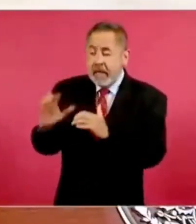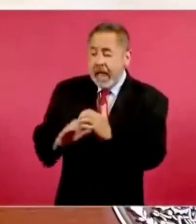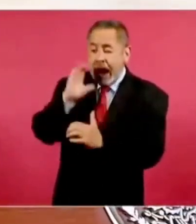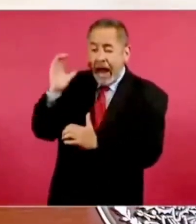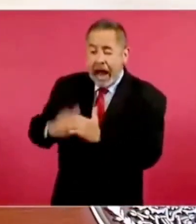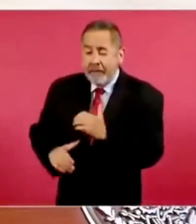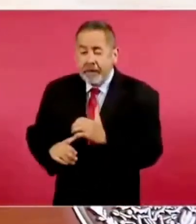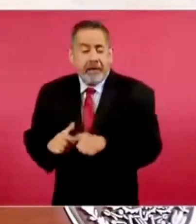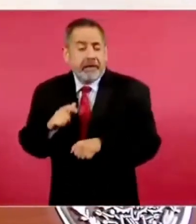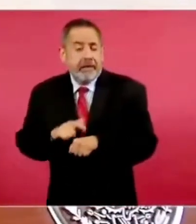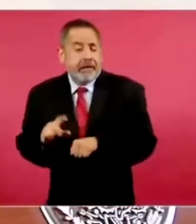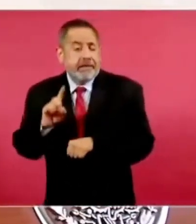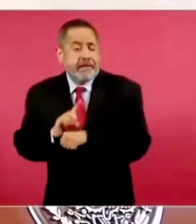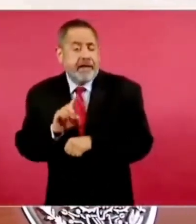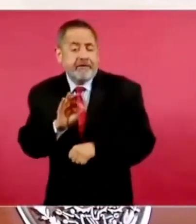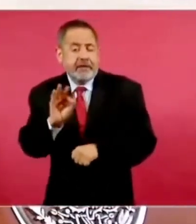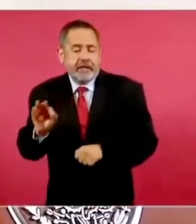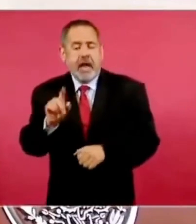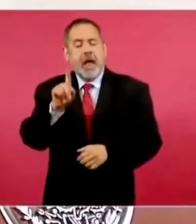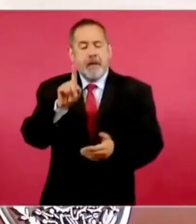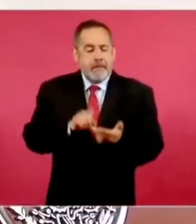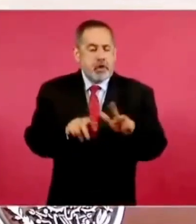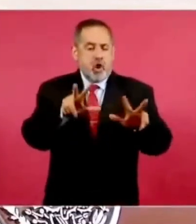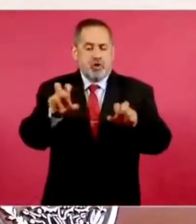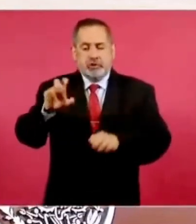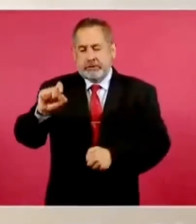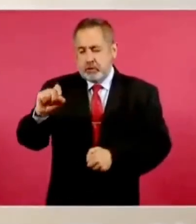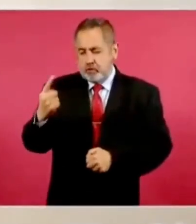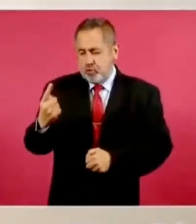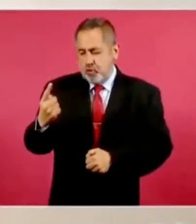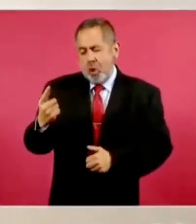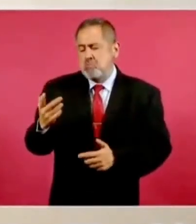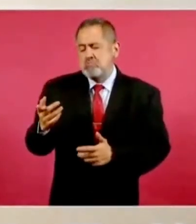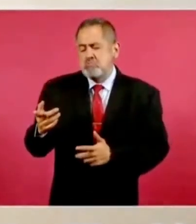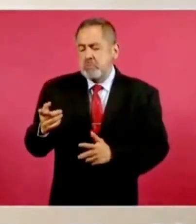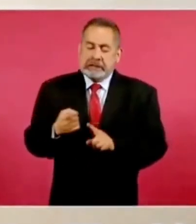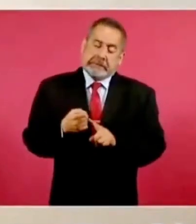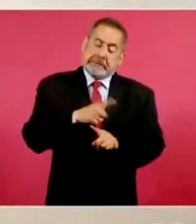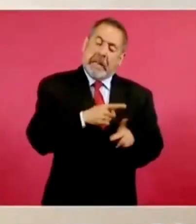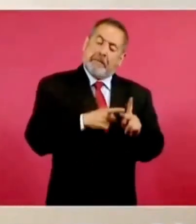independencia, en 1821?